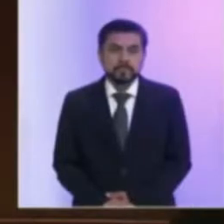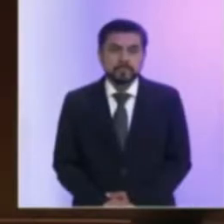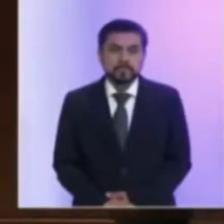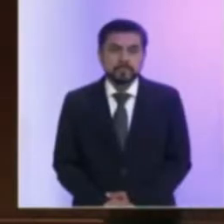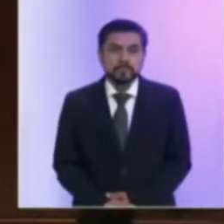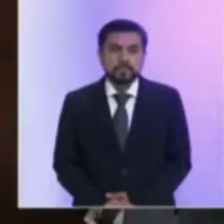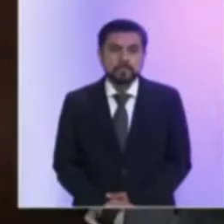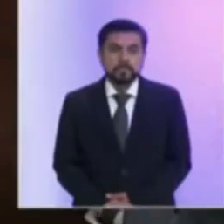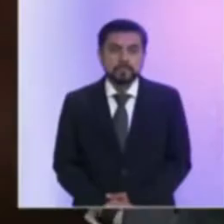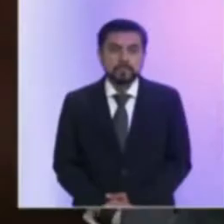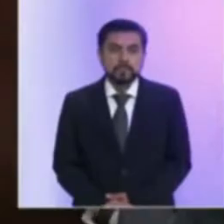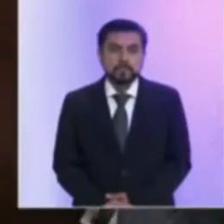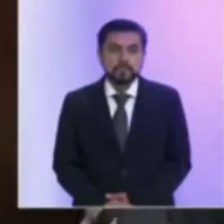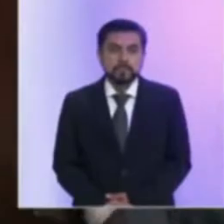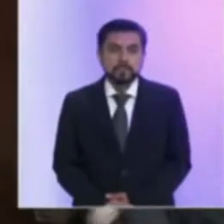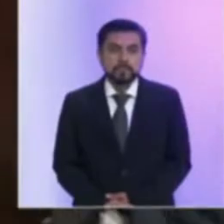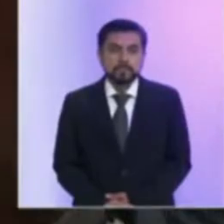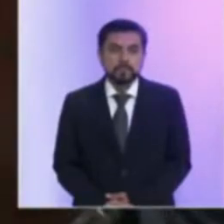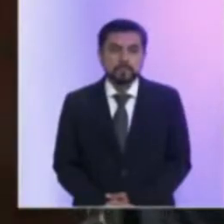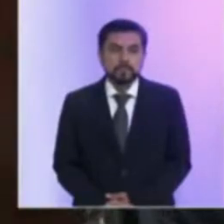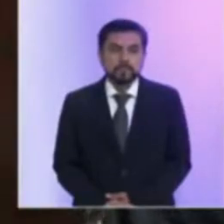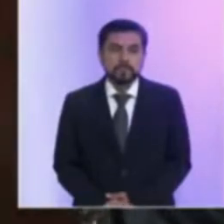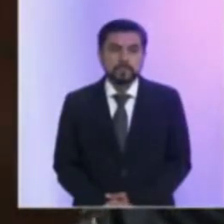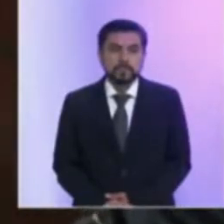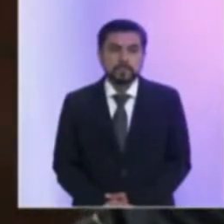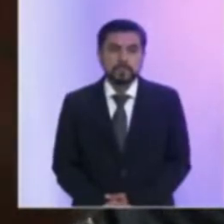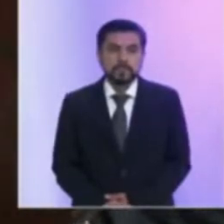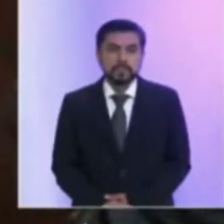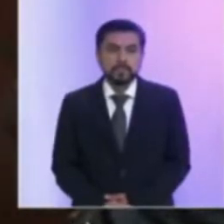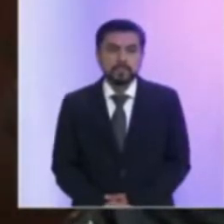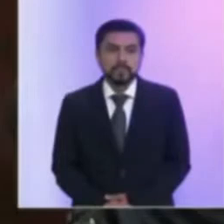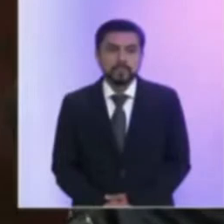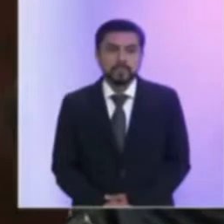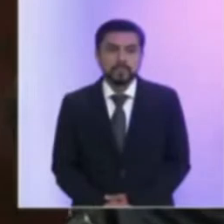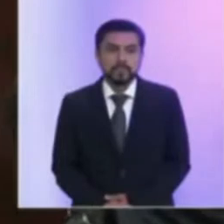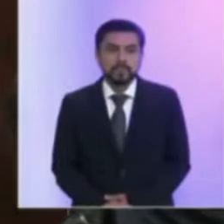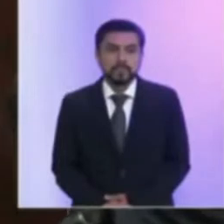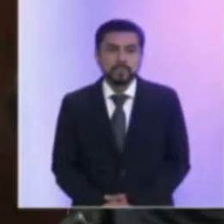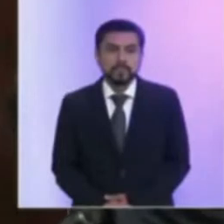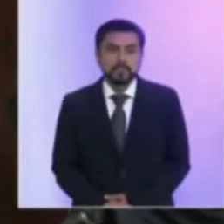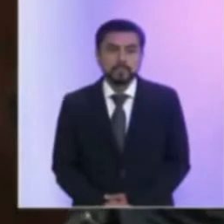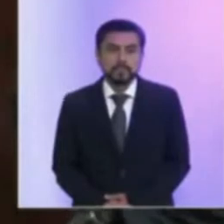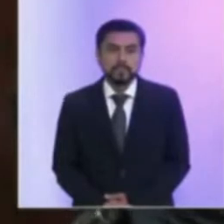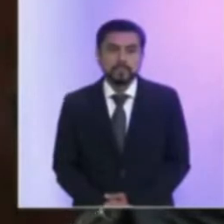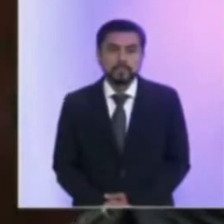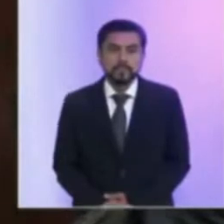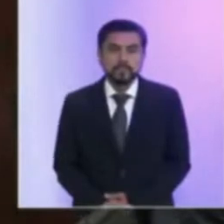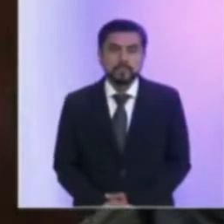Gracias.